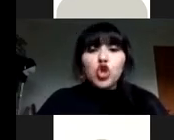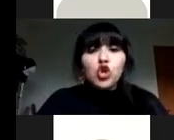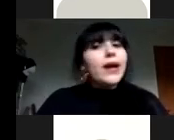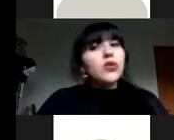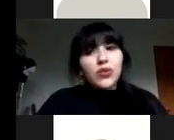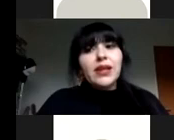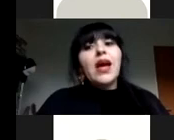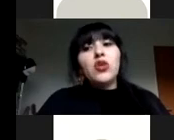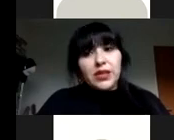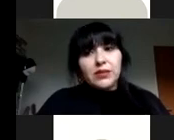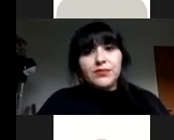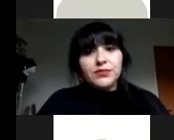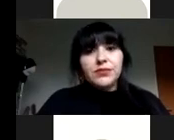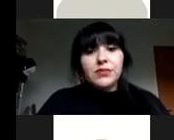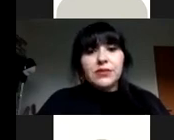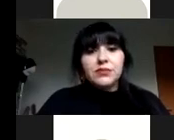no ayudan a dormir?